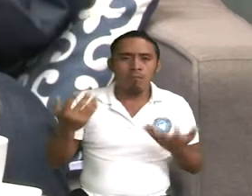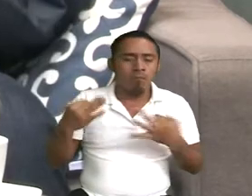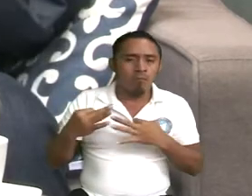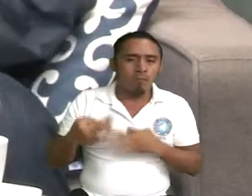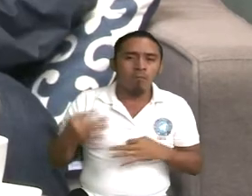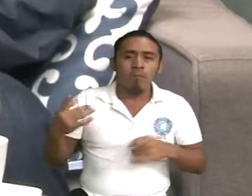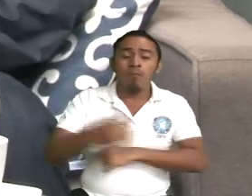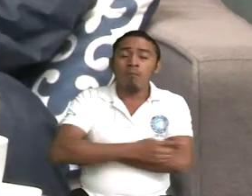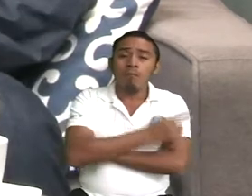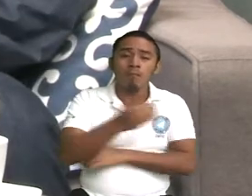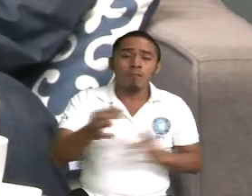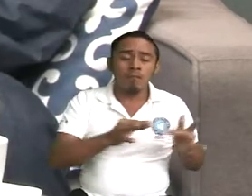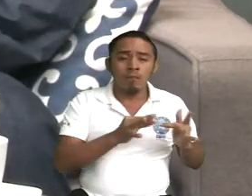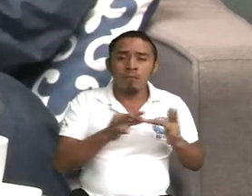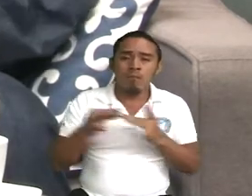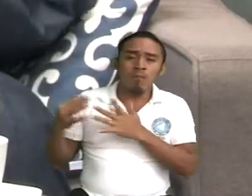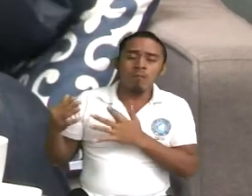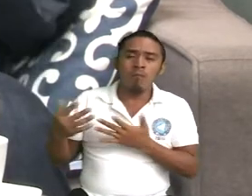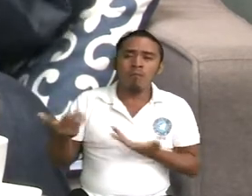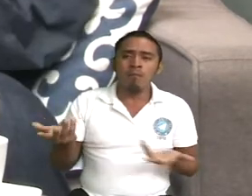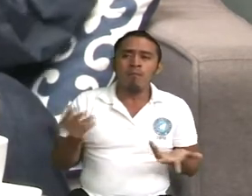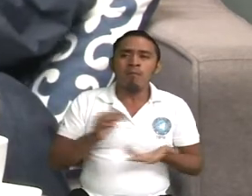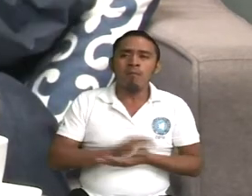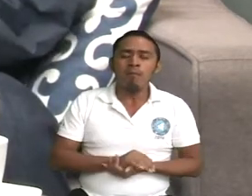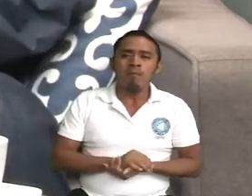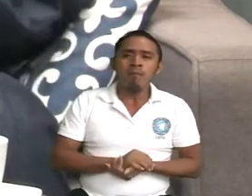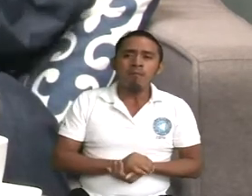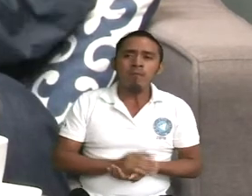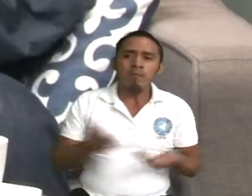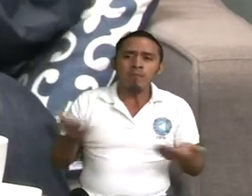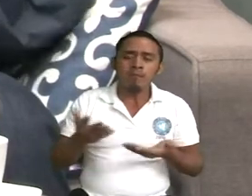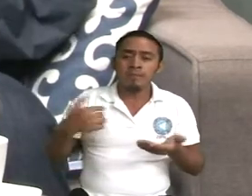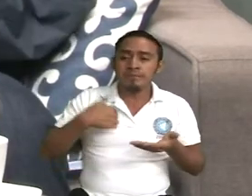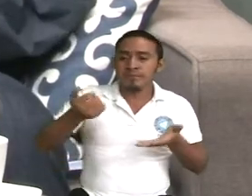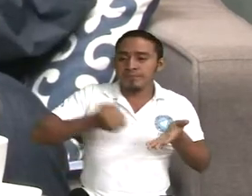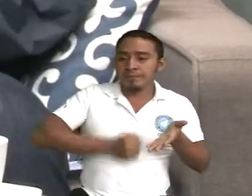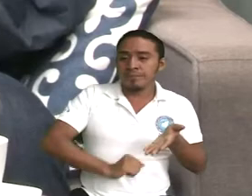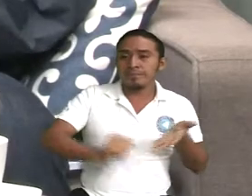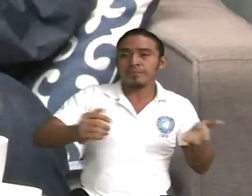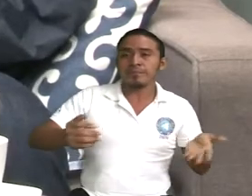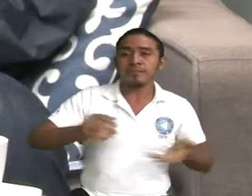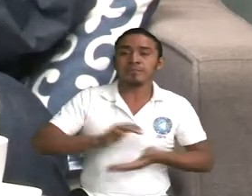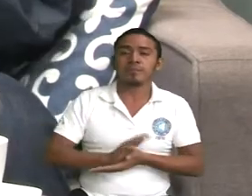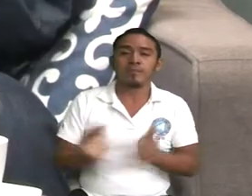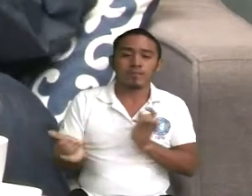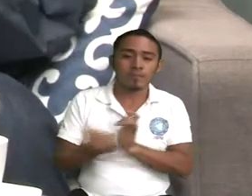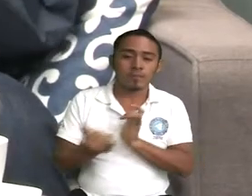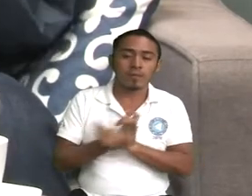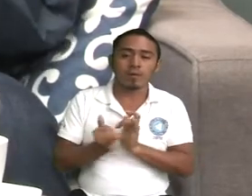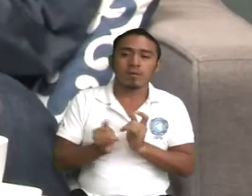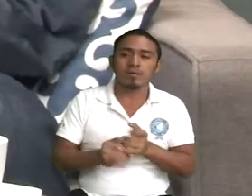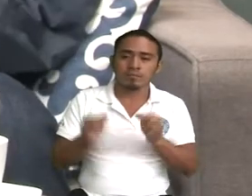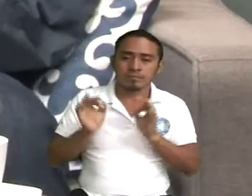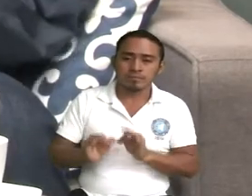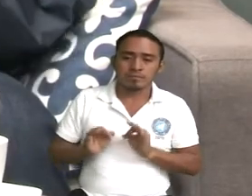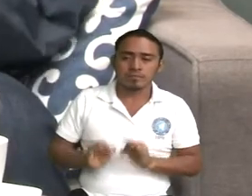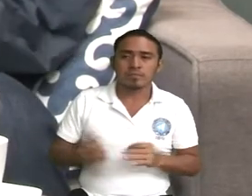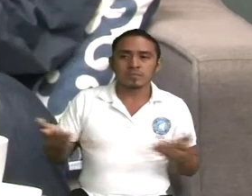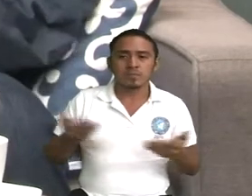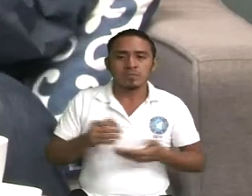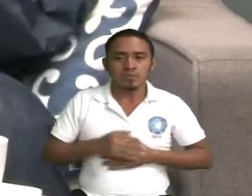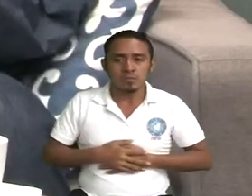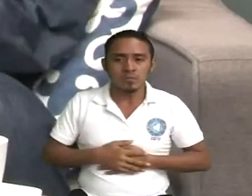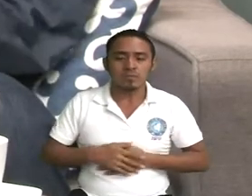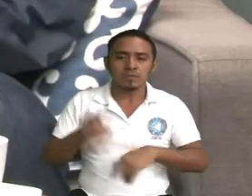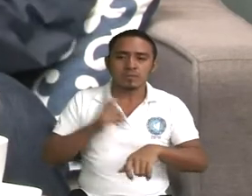es un día muy especial donde nosotros, ¿verdad?, como hijos, también debemos dedicarle ese